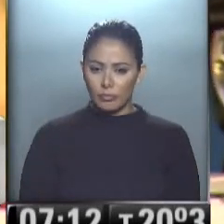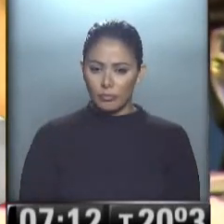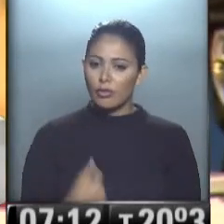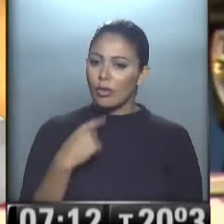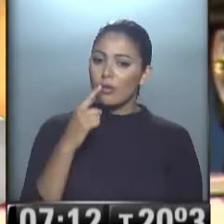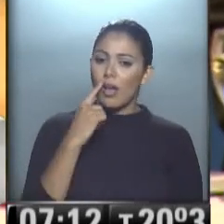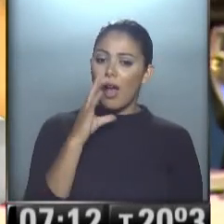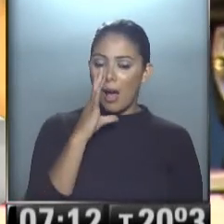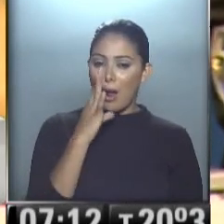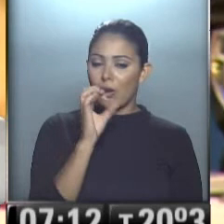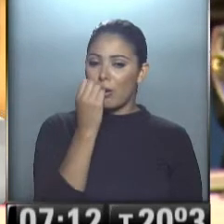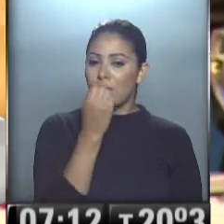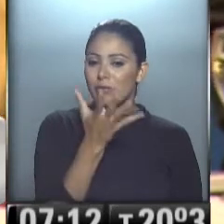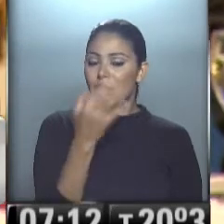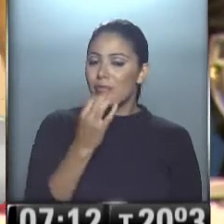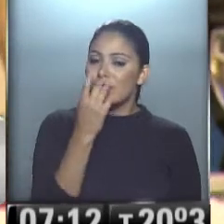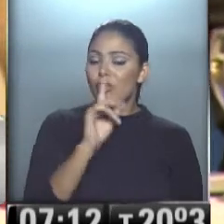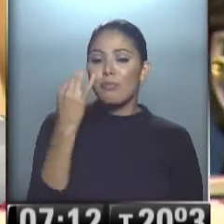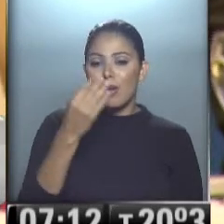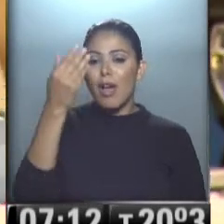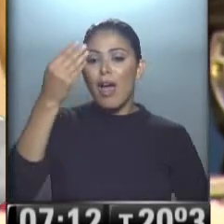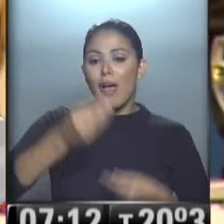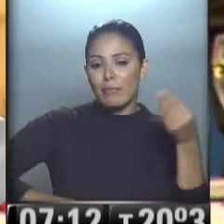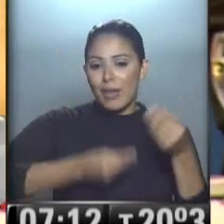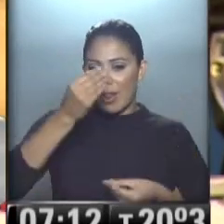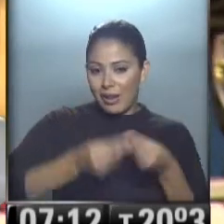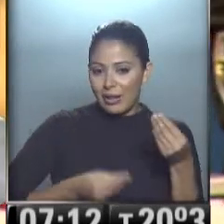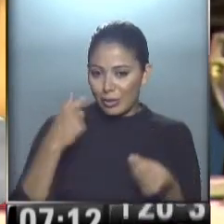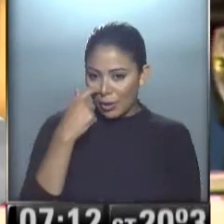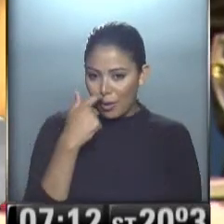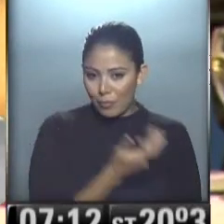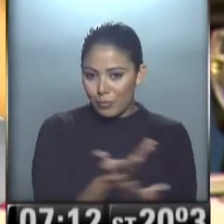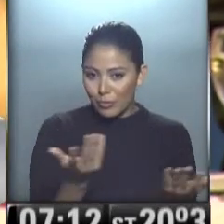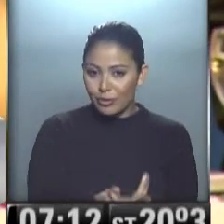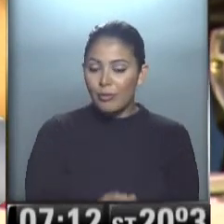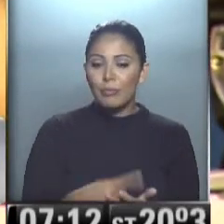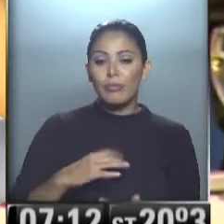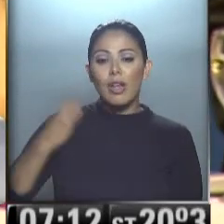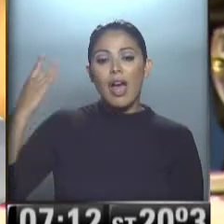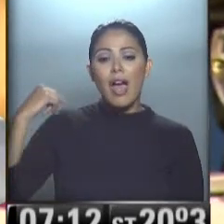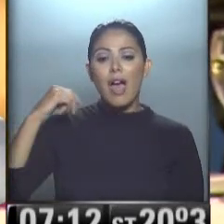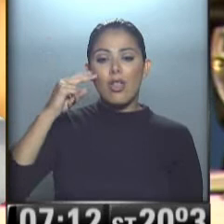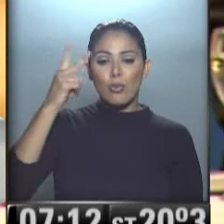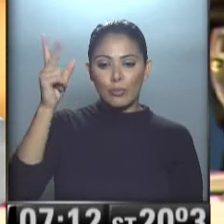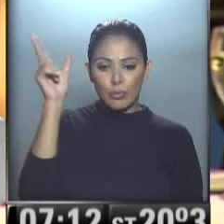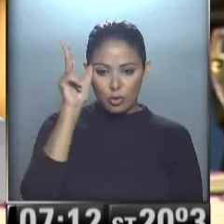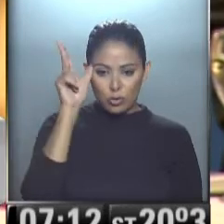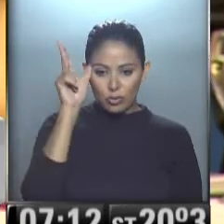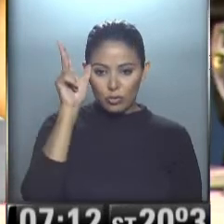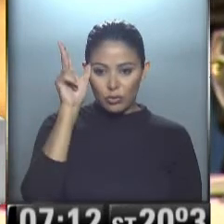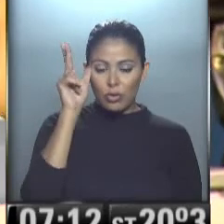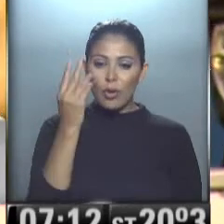Voy a hacer una infidencia, que no es una infidencia porque es un balance público, pero desde el año 2008